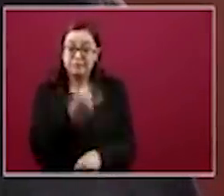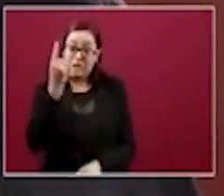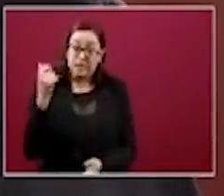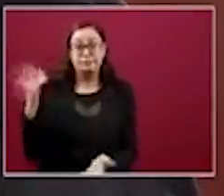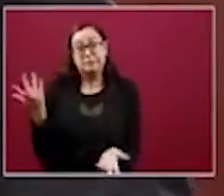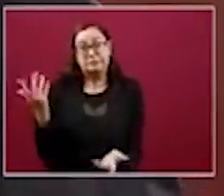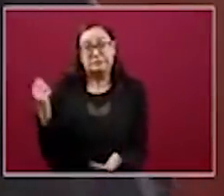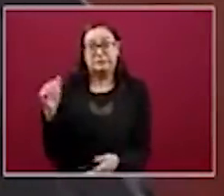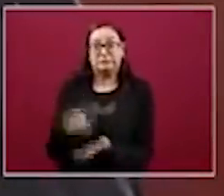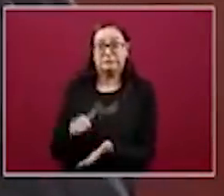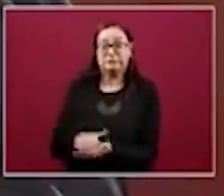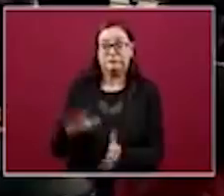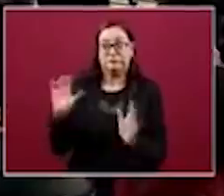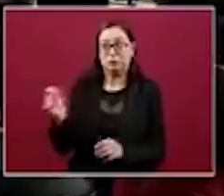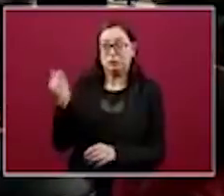toco madera.